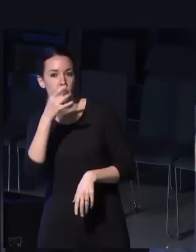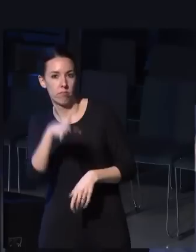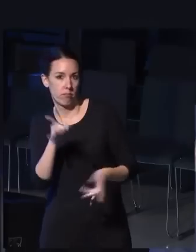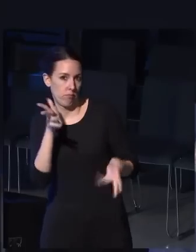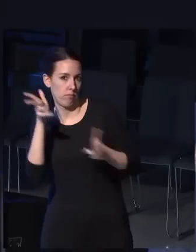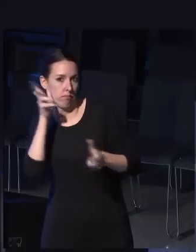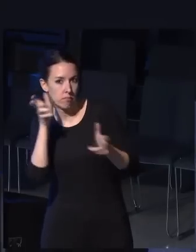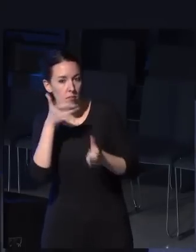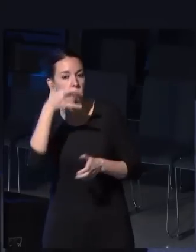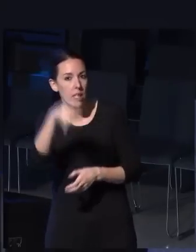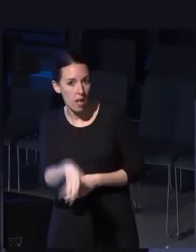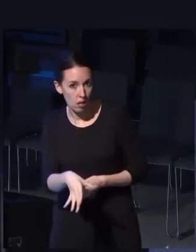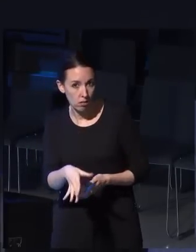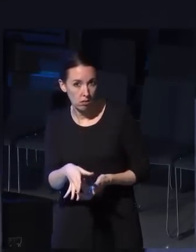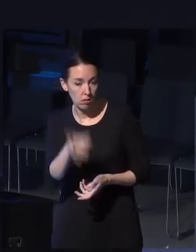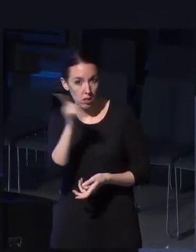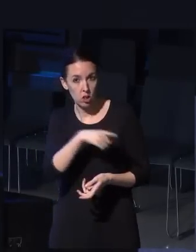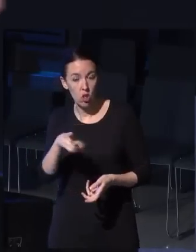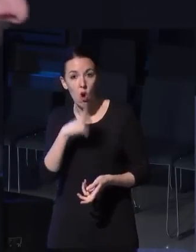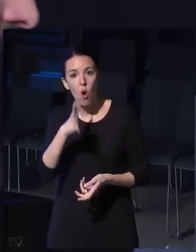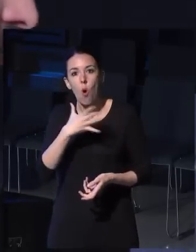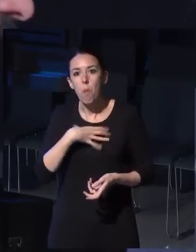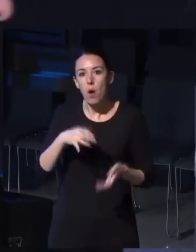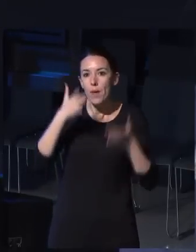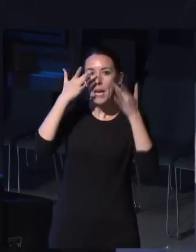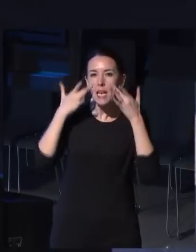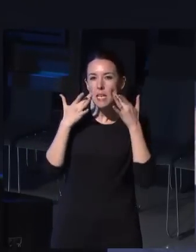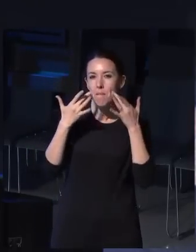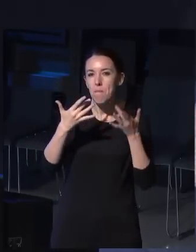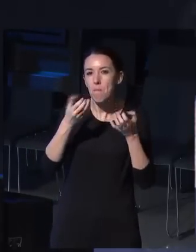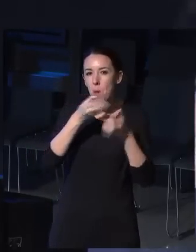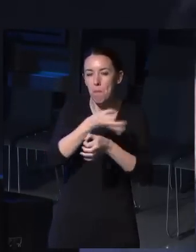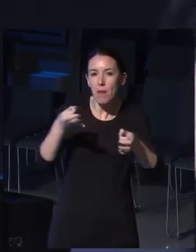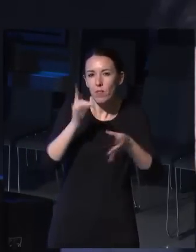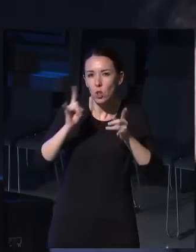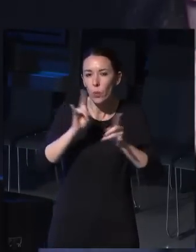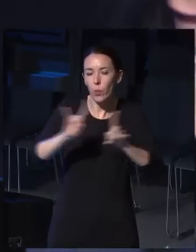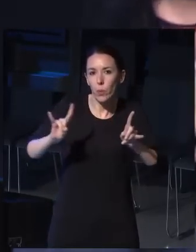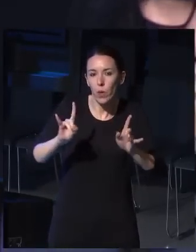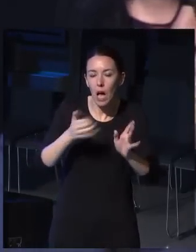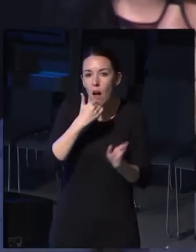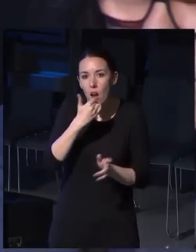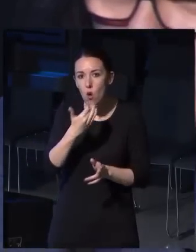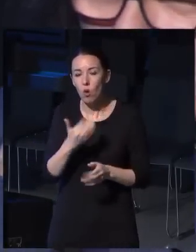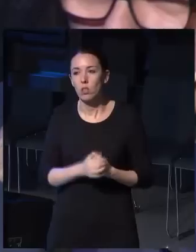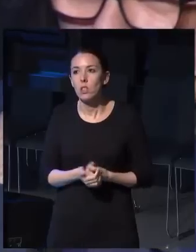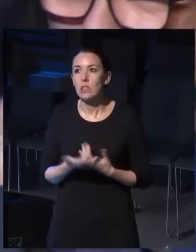oídos del que lo escucha, ¿no? Igual le queda demasiado limpio alguna cosa. Y yo creo que es una cosa es el